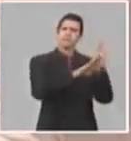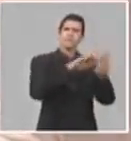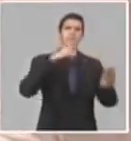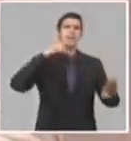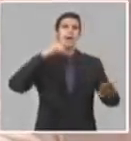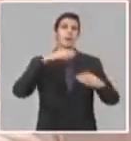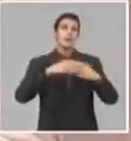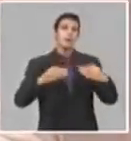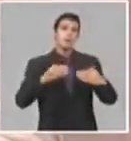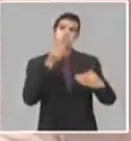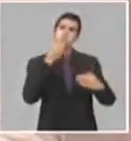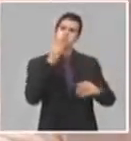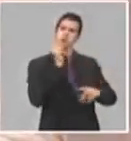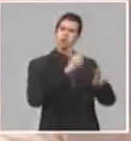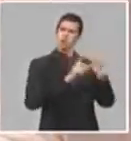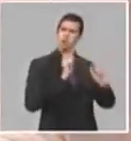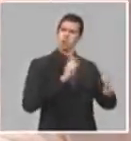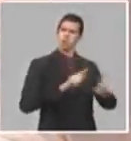¿Quiénes quedan